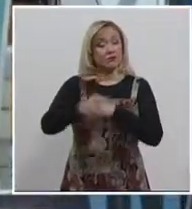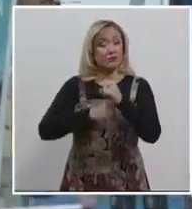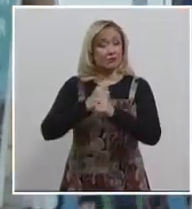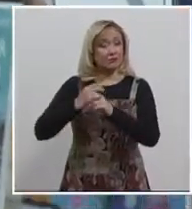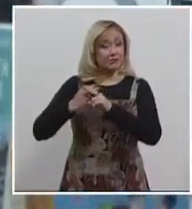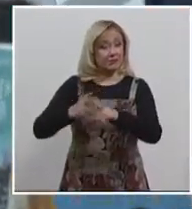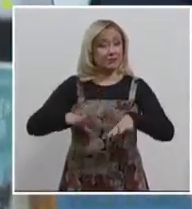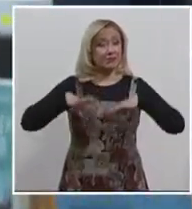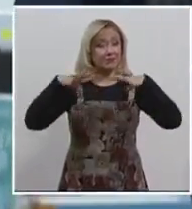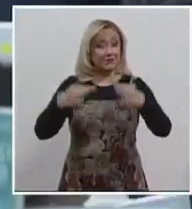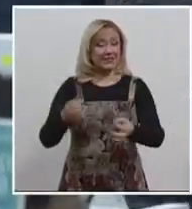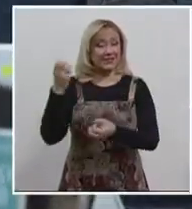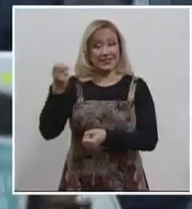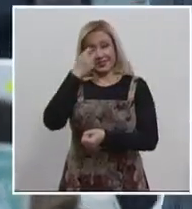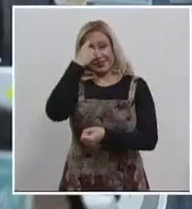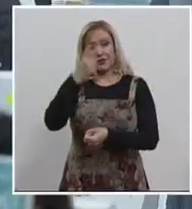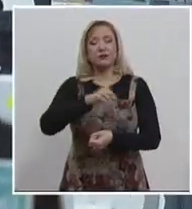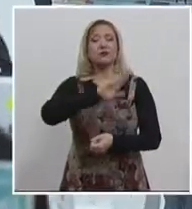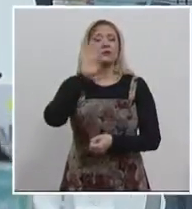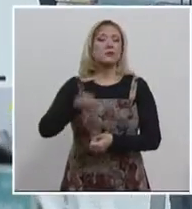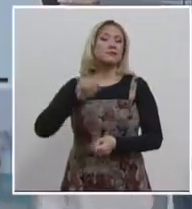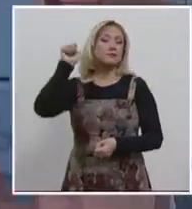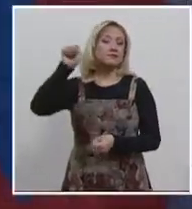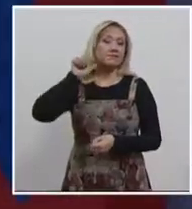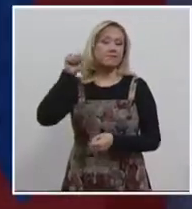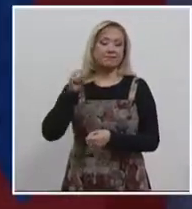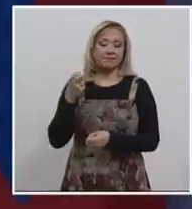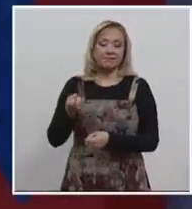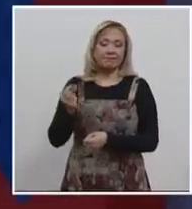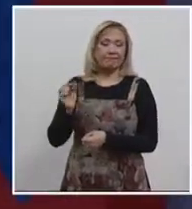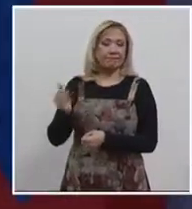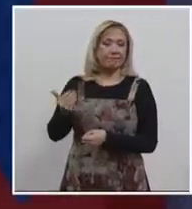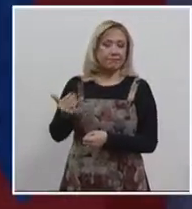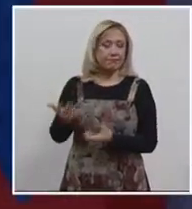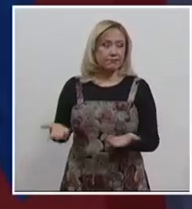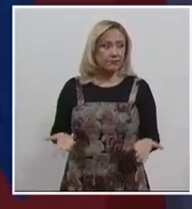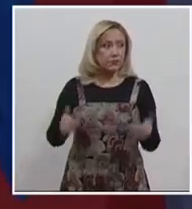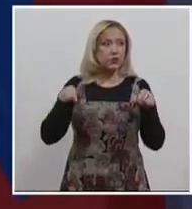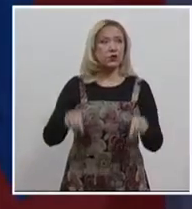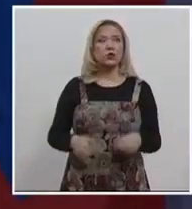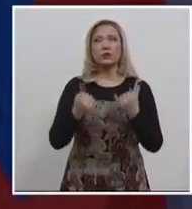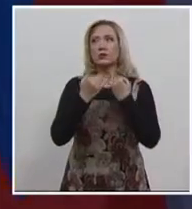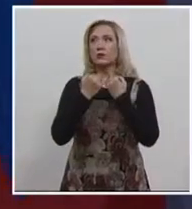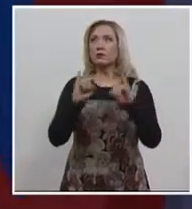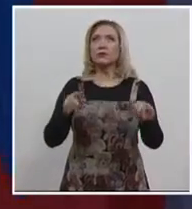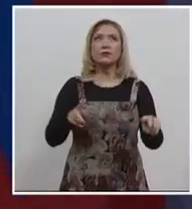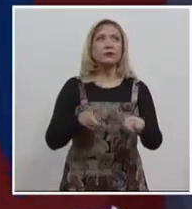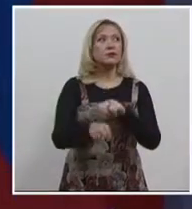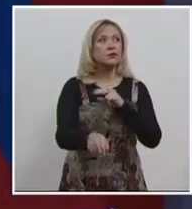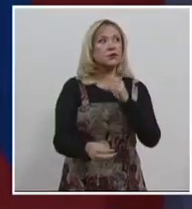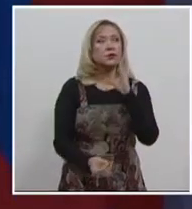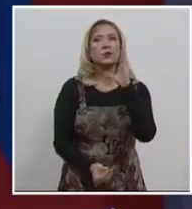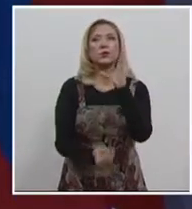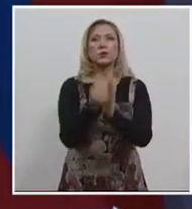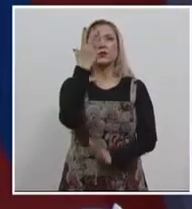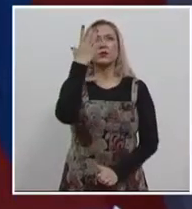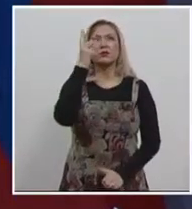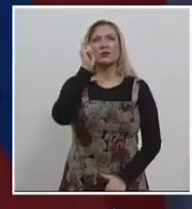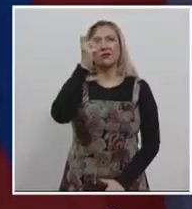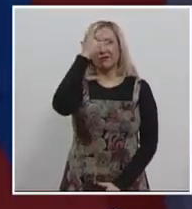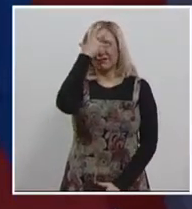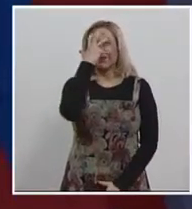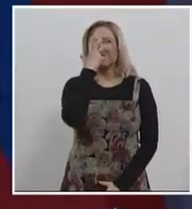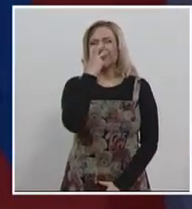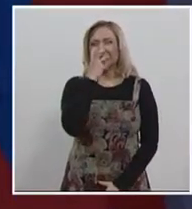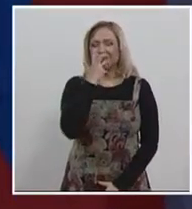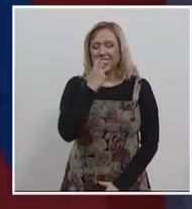de divulgación y que falleció en abril pasado. Hoy se inaugura una nueva época, una época triste,